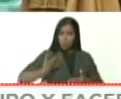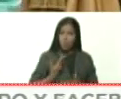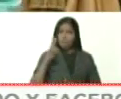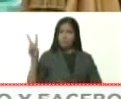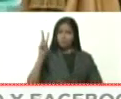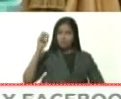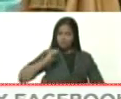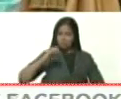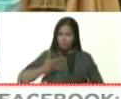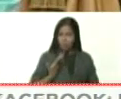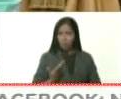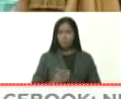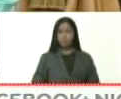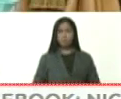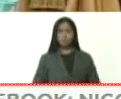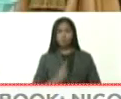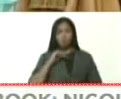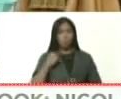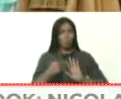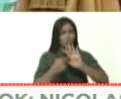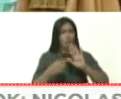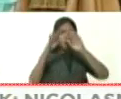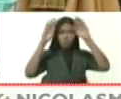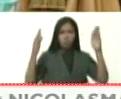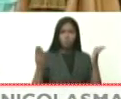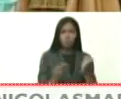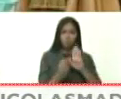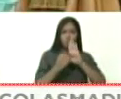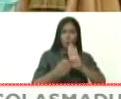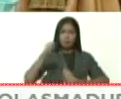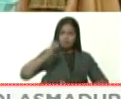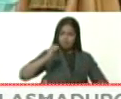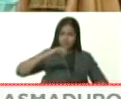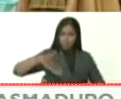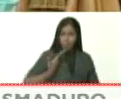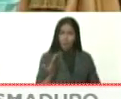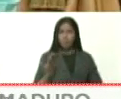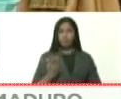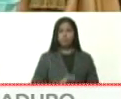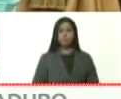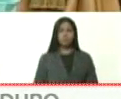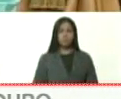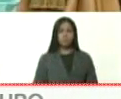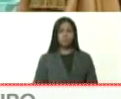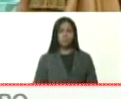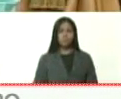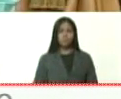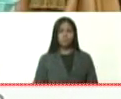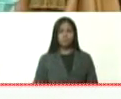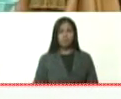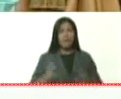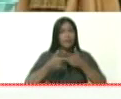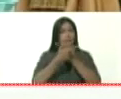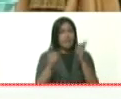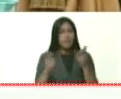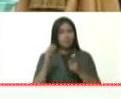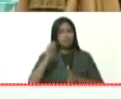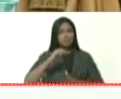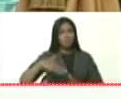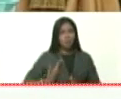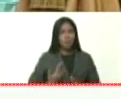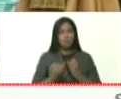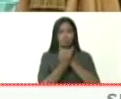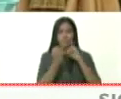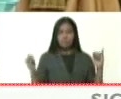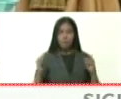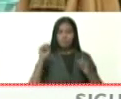Venezuela. Le estamos demostrando al mundo que sí se puede ser libre, ser